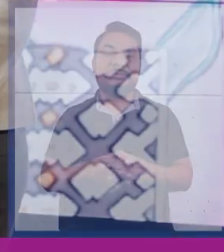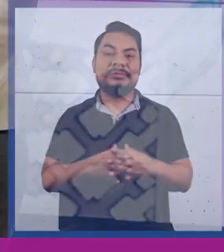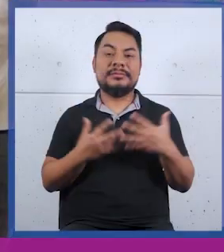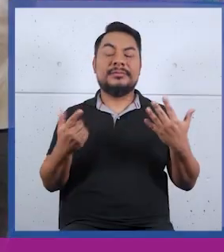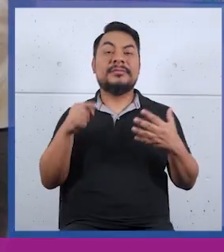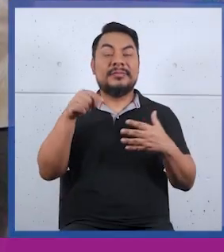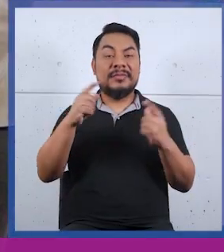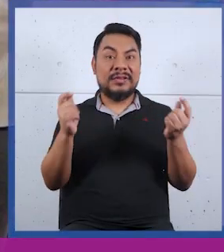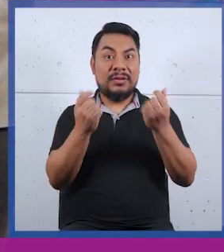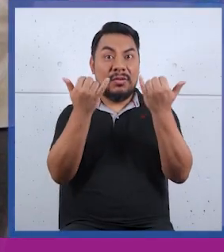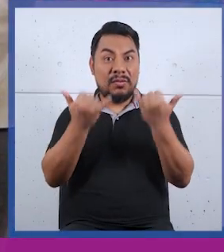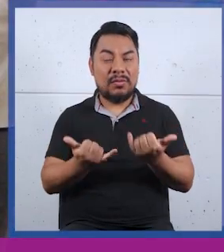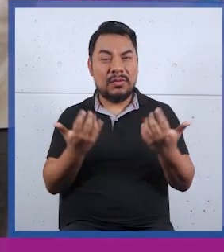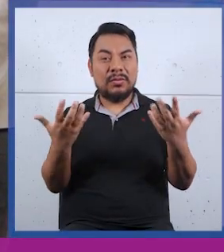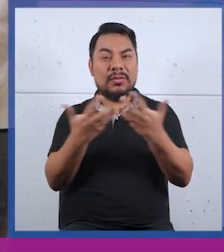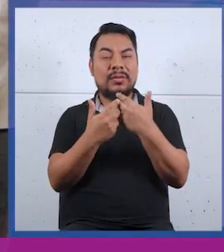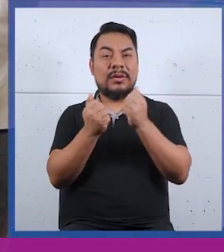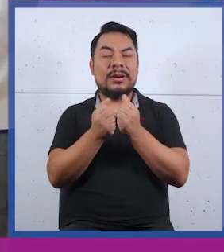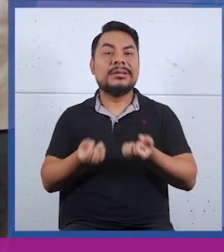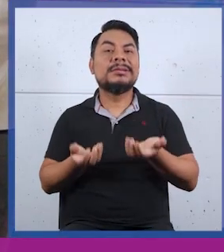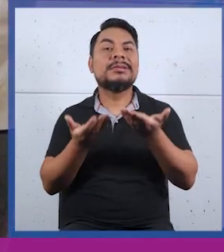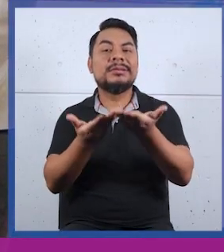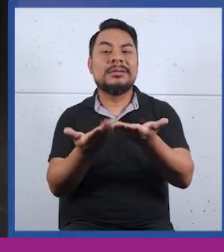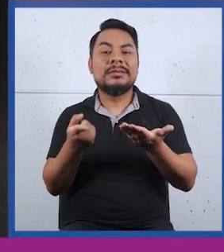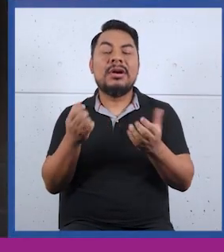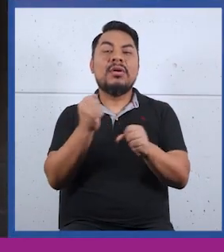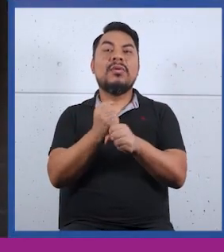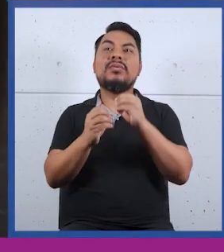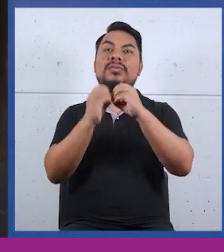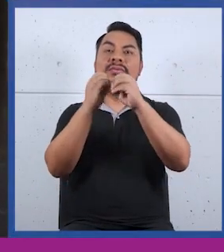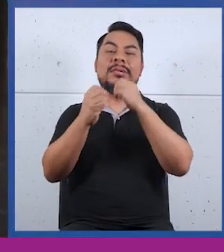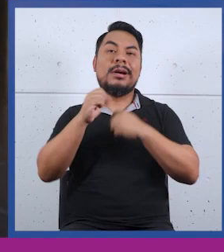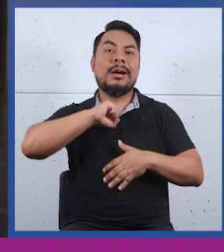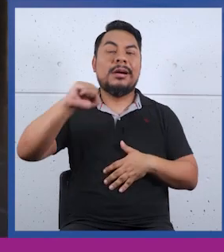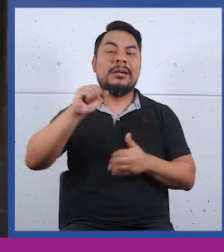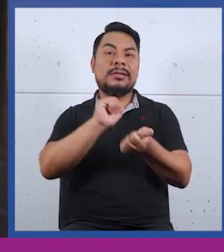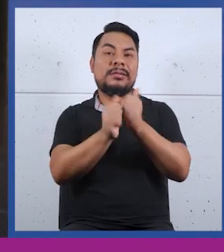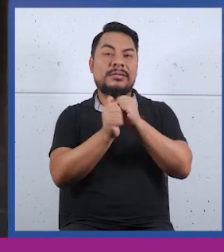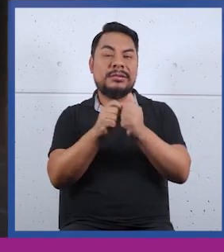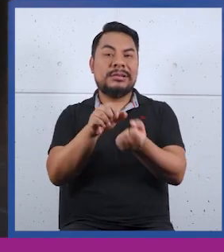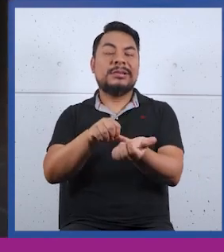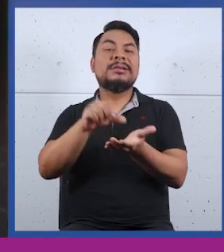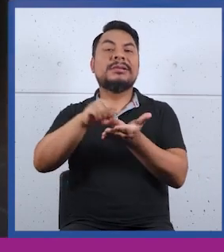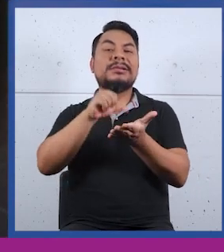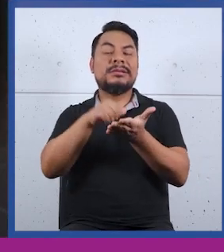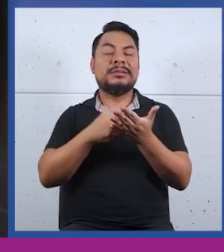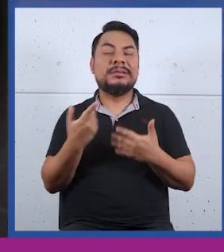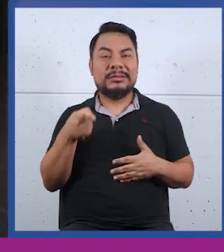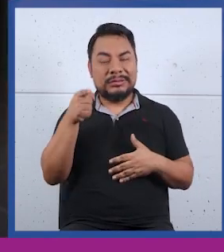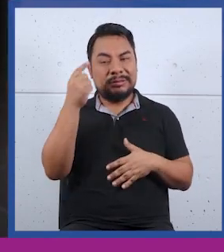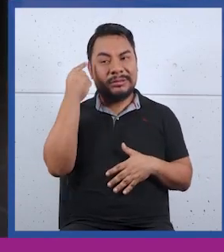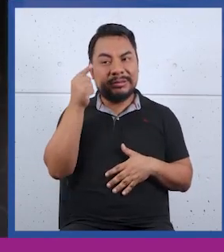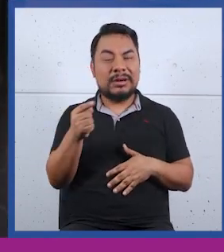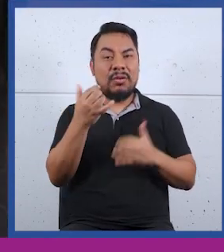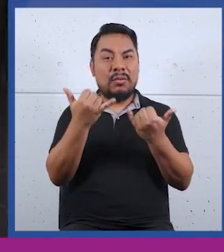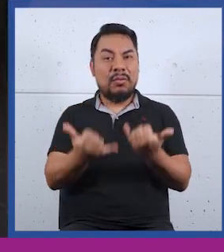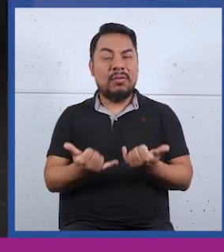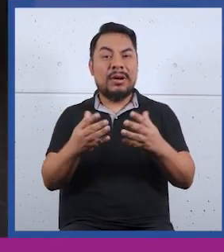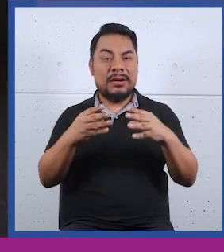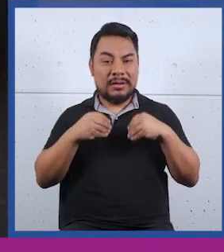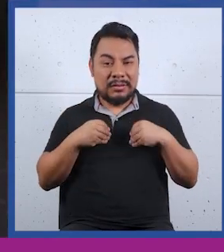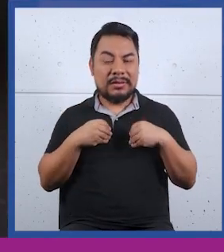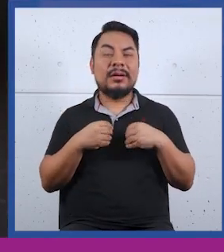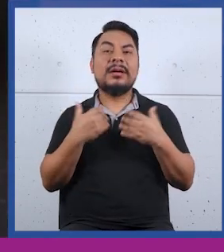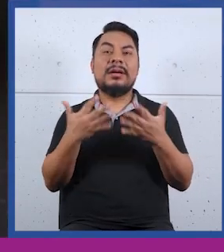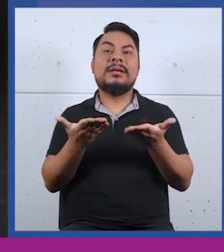La ceremonia de hoy estaba relacionada a la entrega de las obras de los ganadores del concurso Arte Tradicional y Artesanía Bicentenario. El día de hoy recibimos